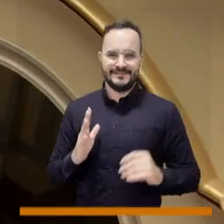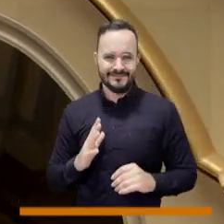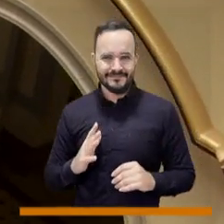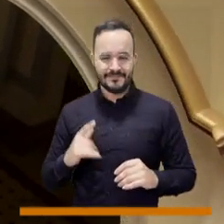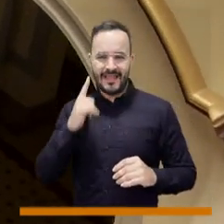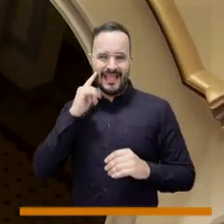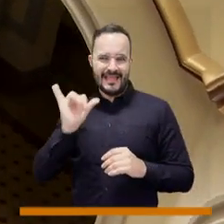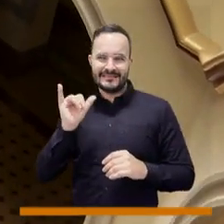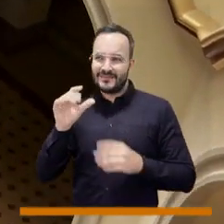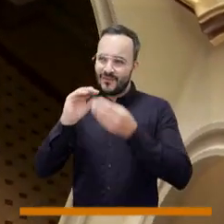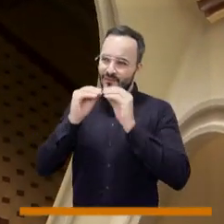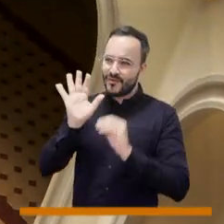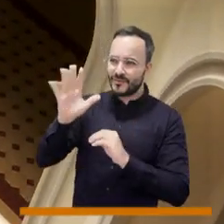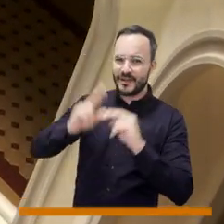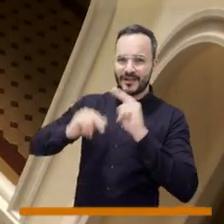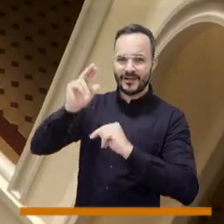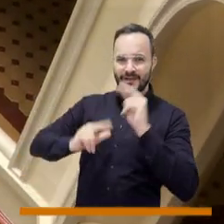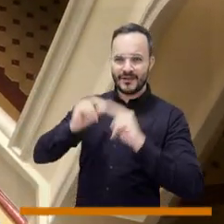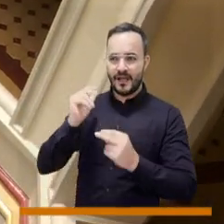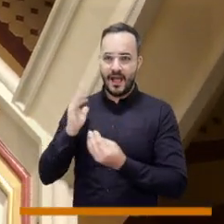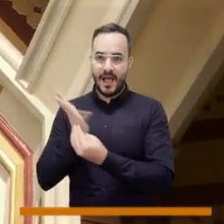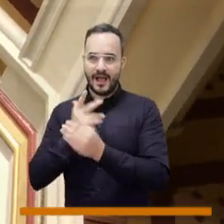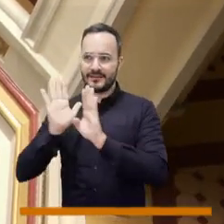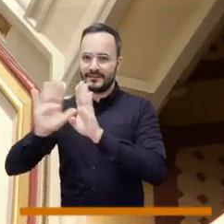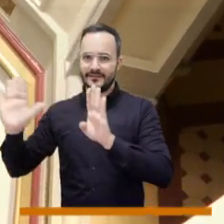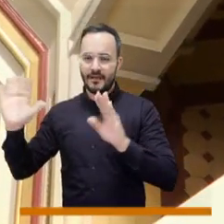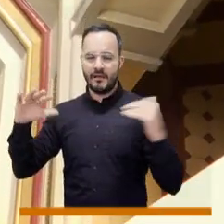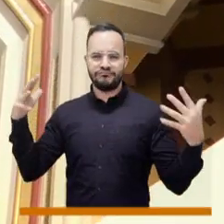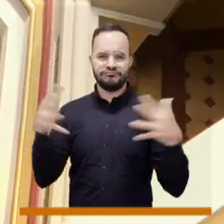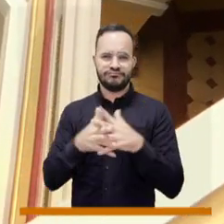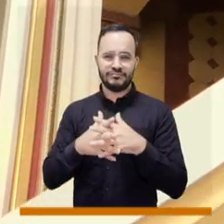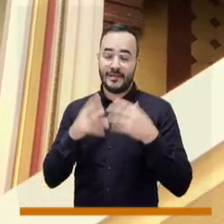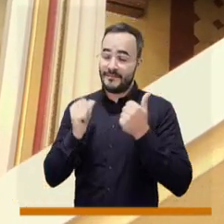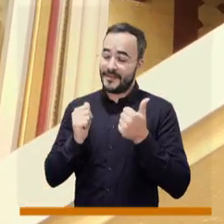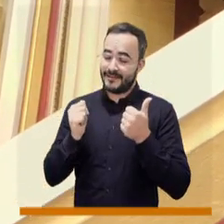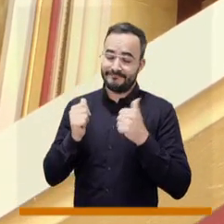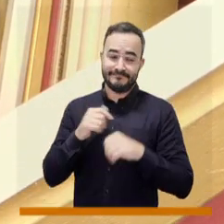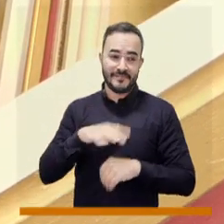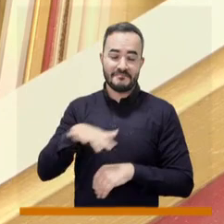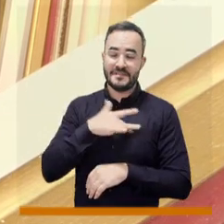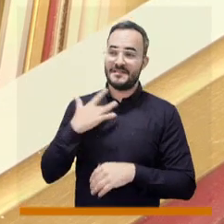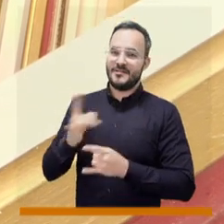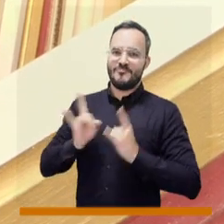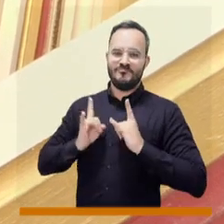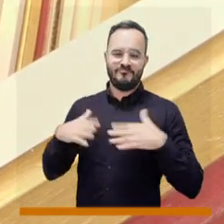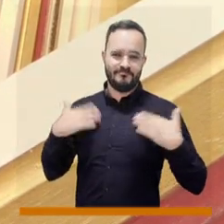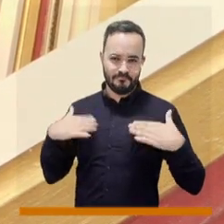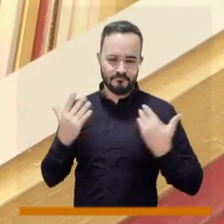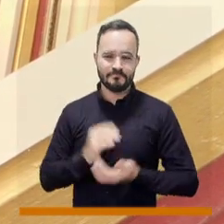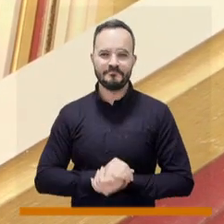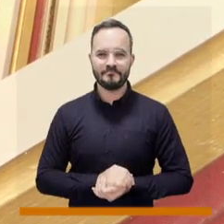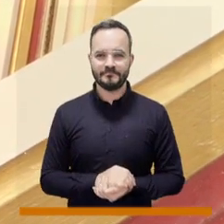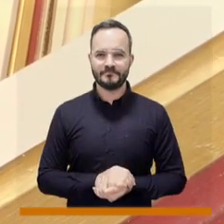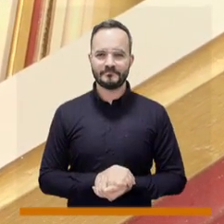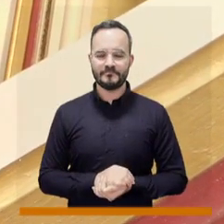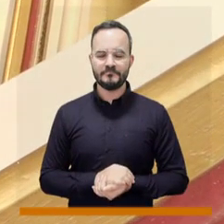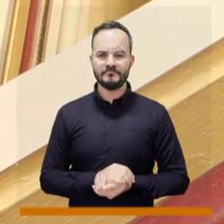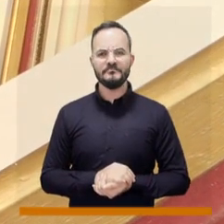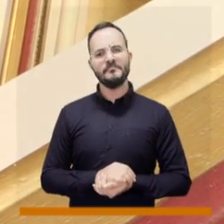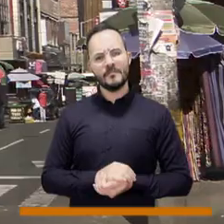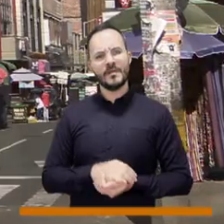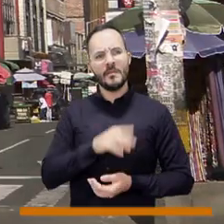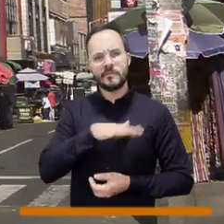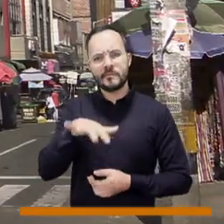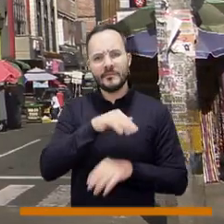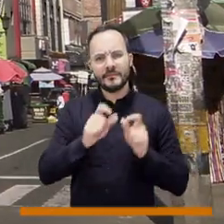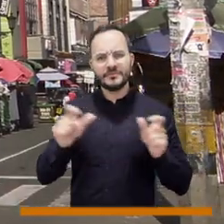mezcla del edificio con los artistas y con el arte sea una mezcla muy, muy productiva para ambas partes. ¿Qué se